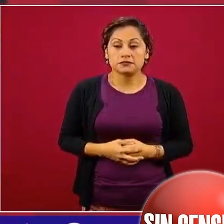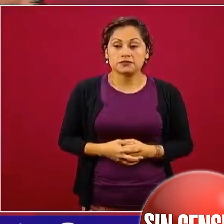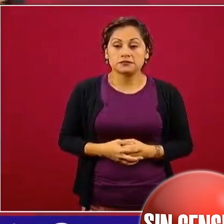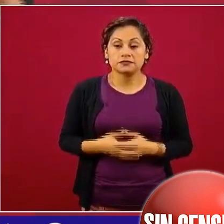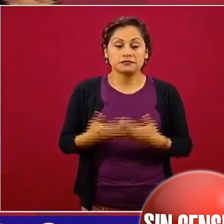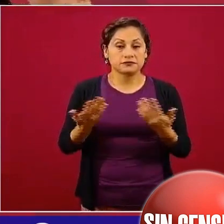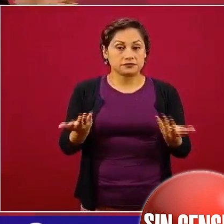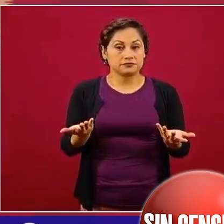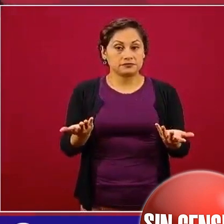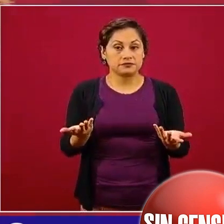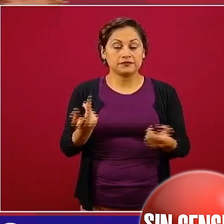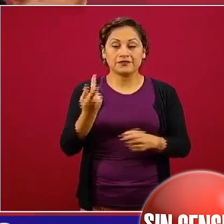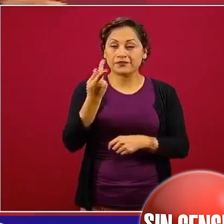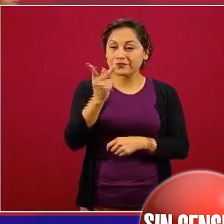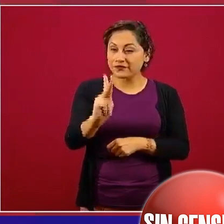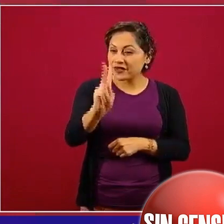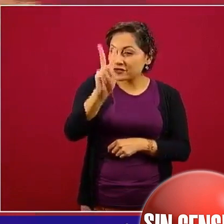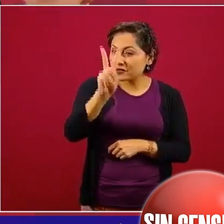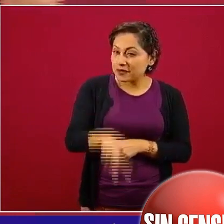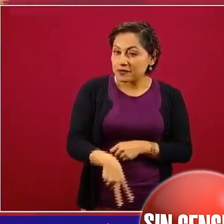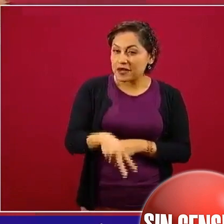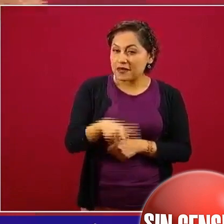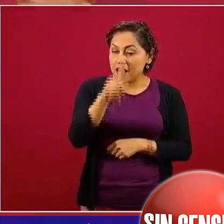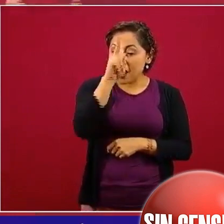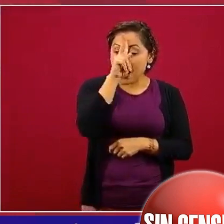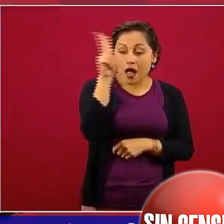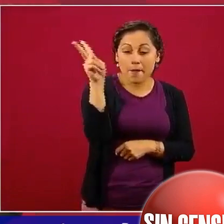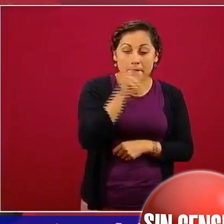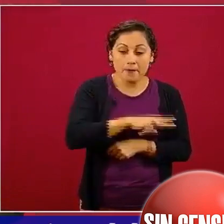Donde hay más traición siempre es arriba,